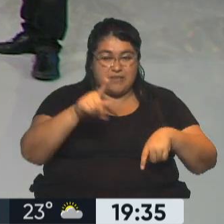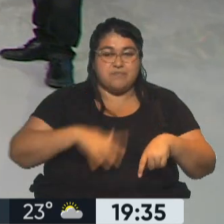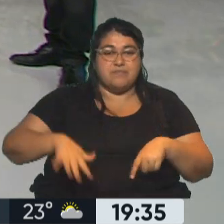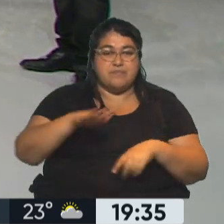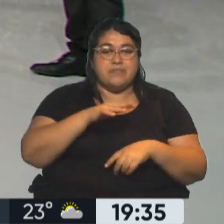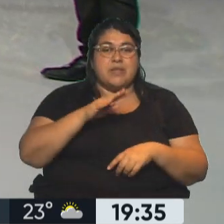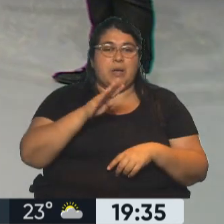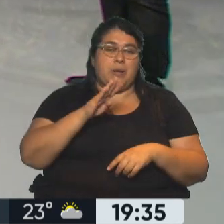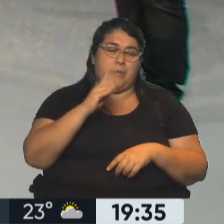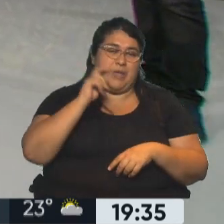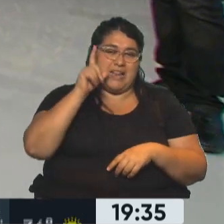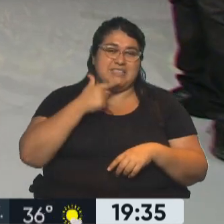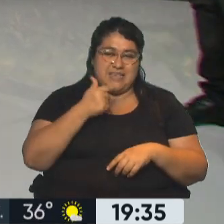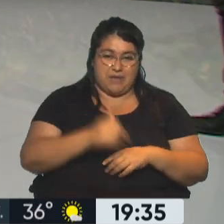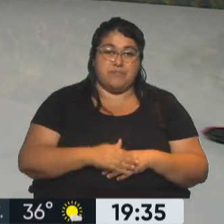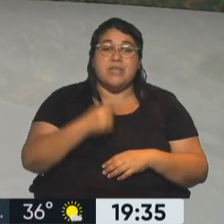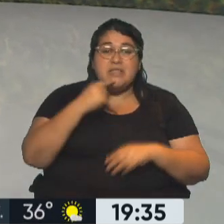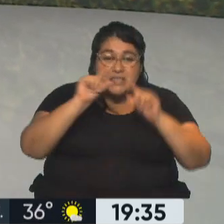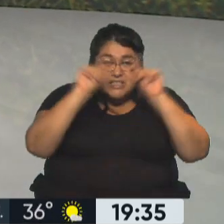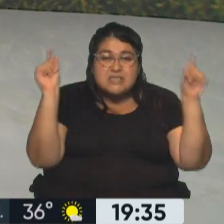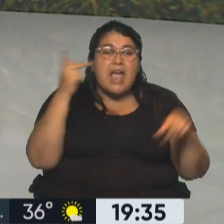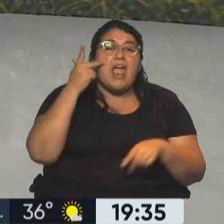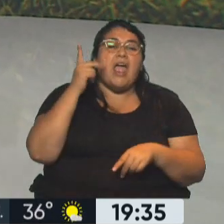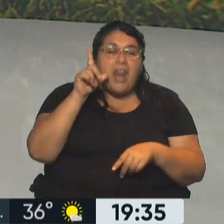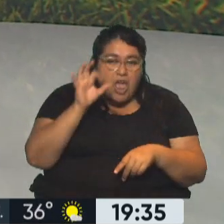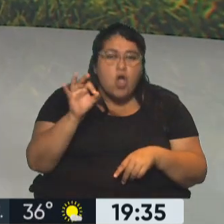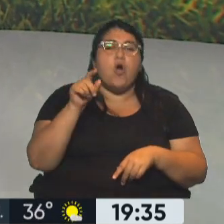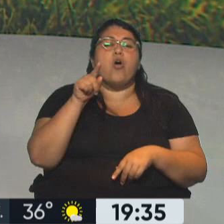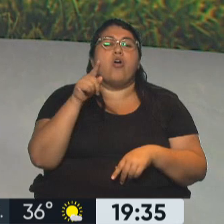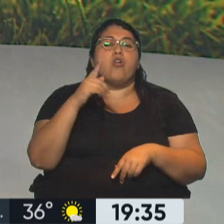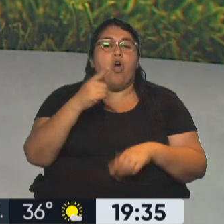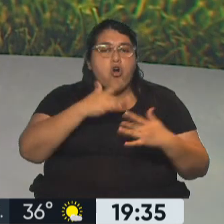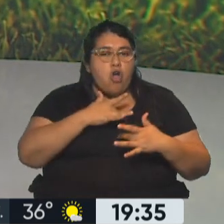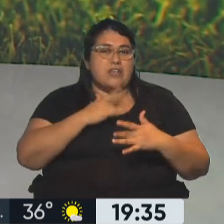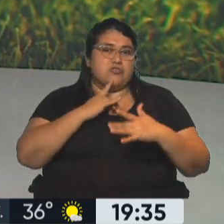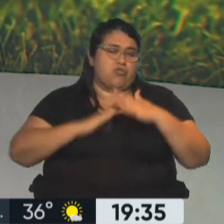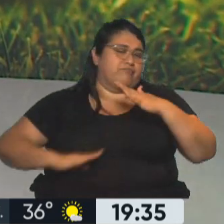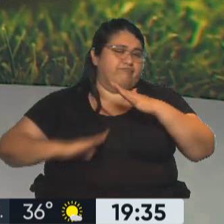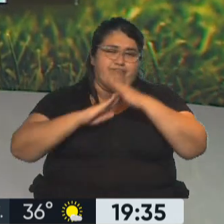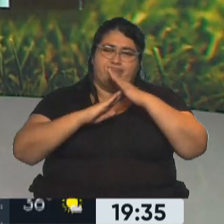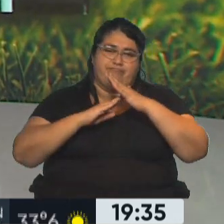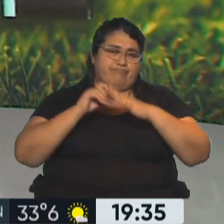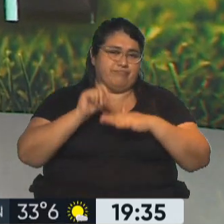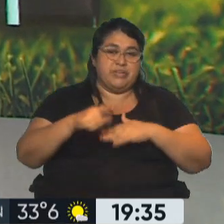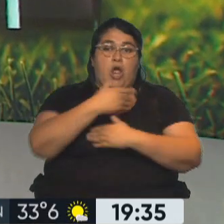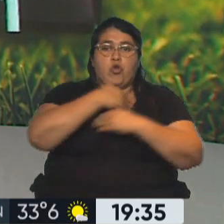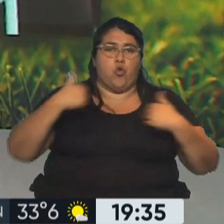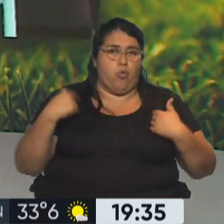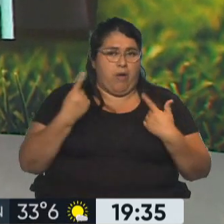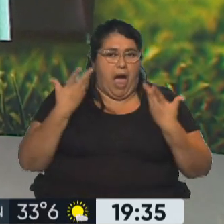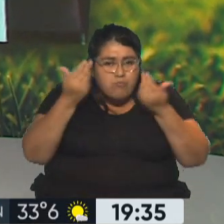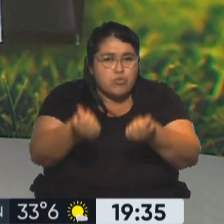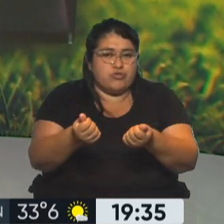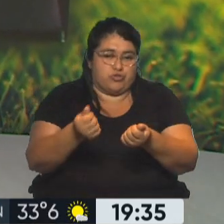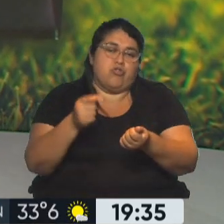Marcelo Bielsa. Leo, sos el corazón de un país que te ama. Newell's está con vos, en